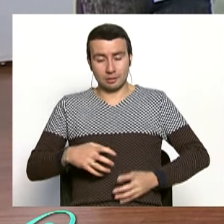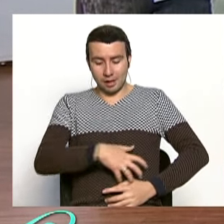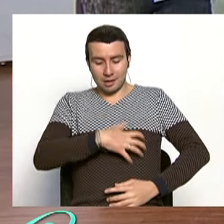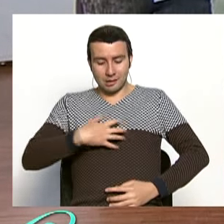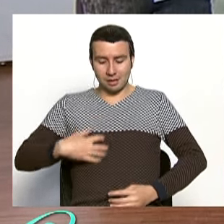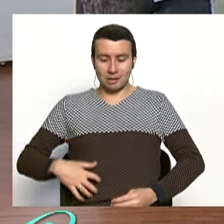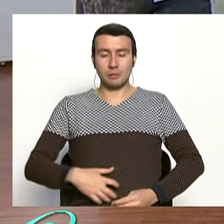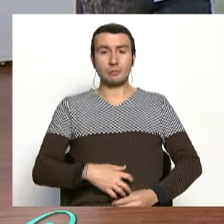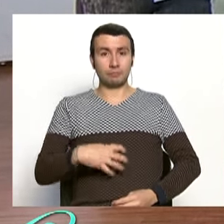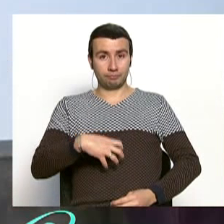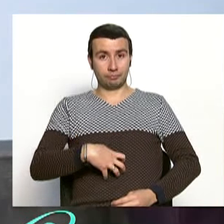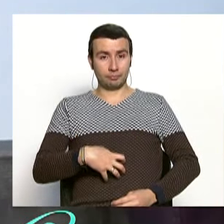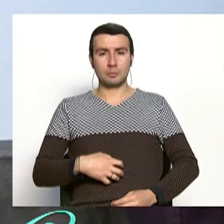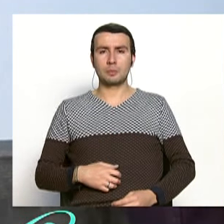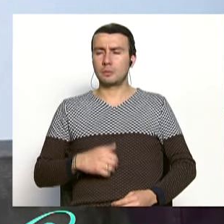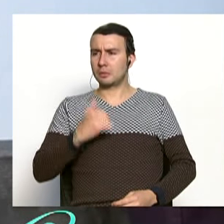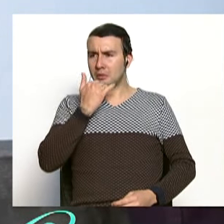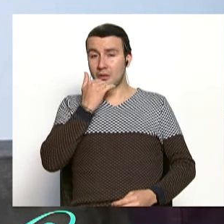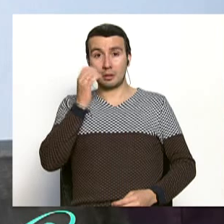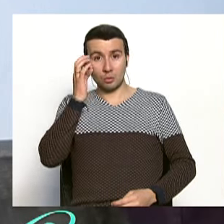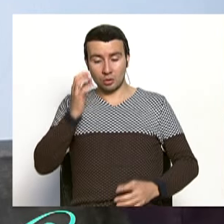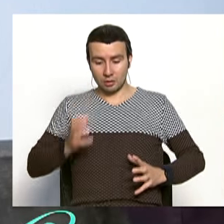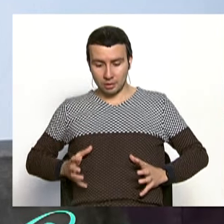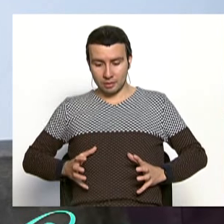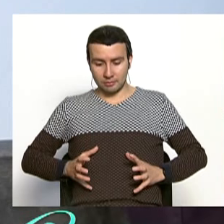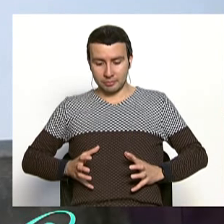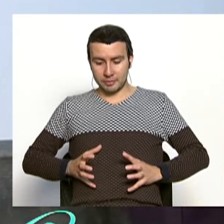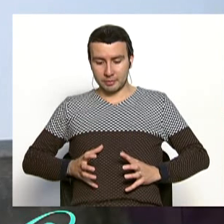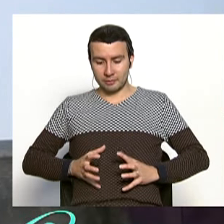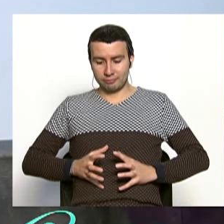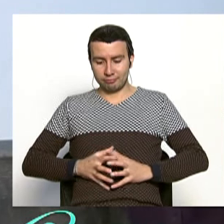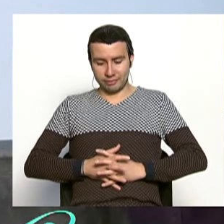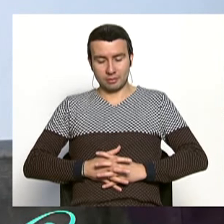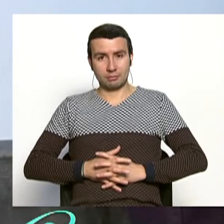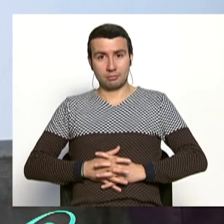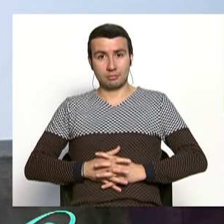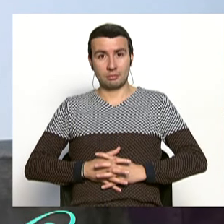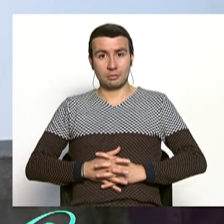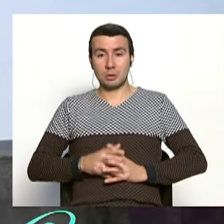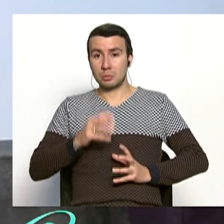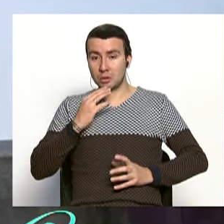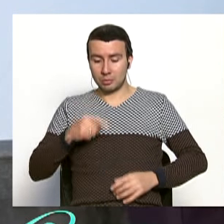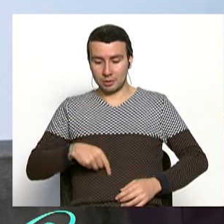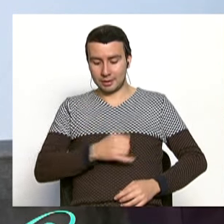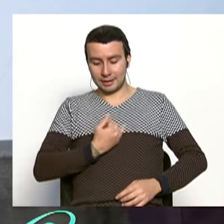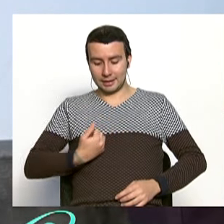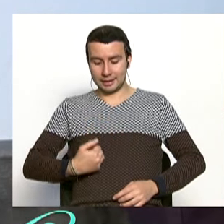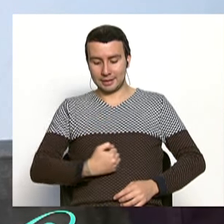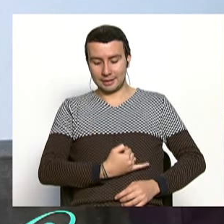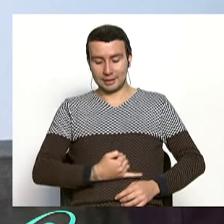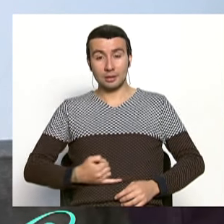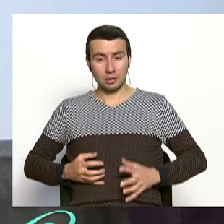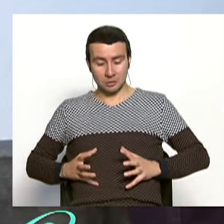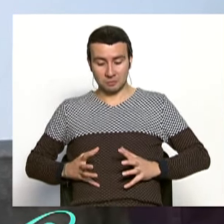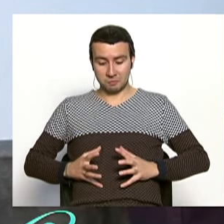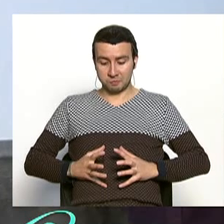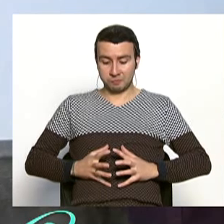eh se pueden formar adherencias o esos puentes de tejidos entre las asas del intestino entre el